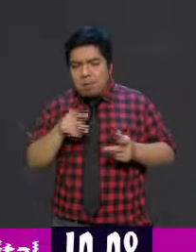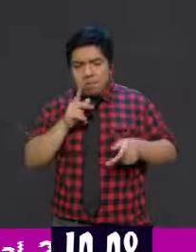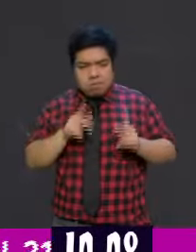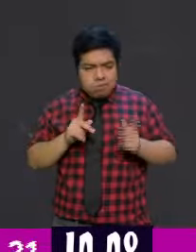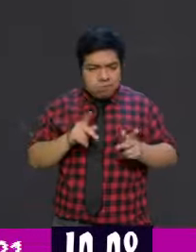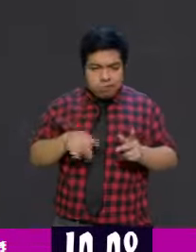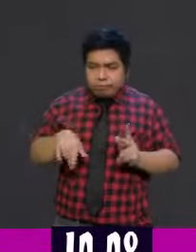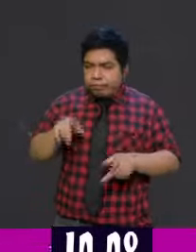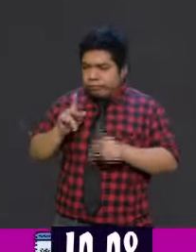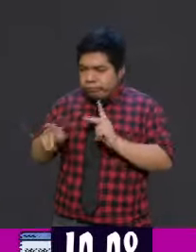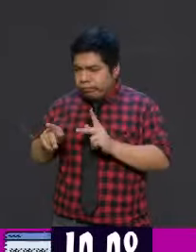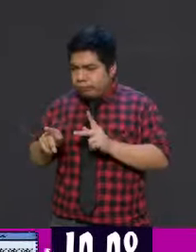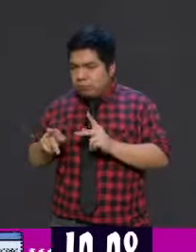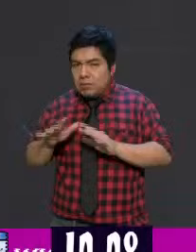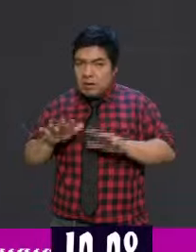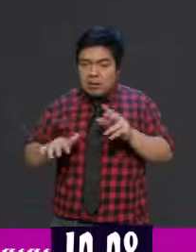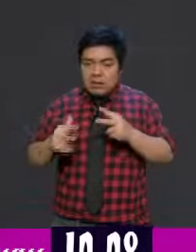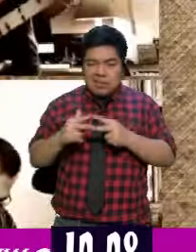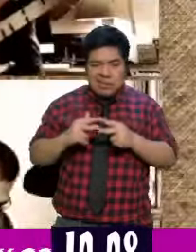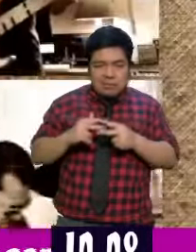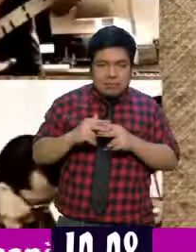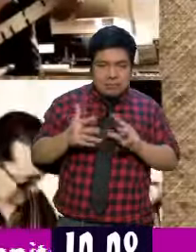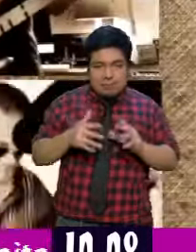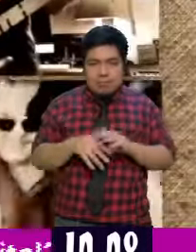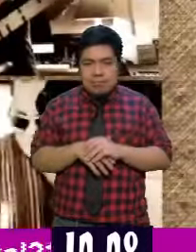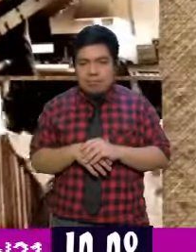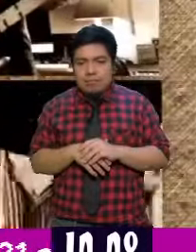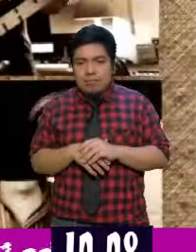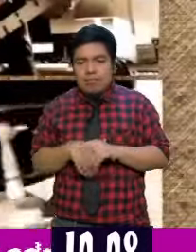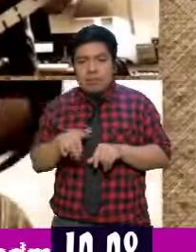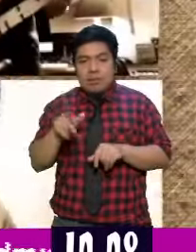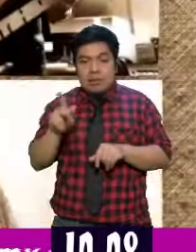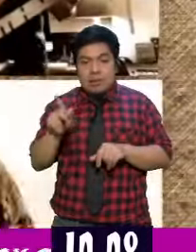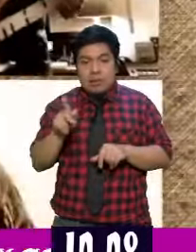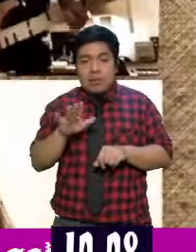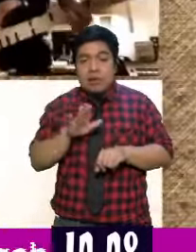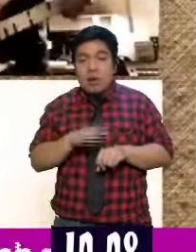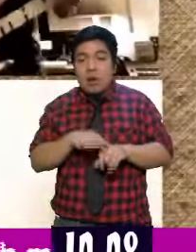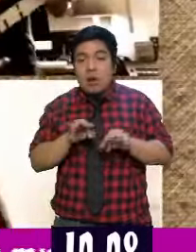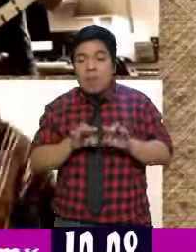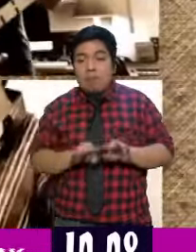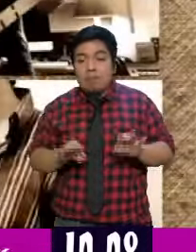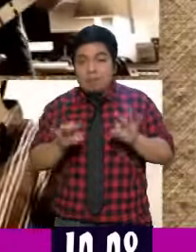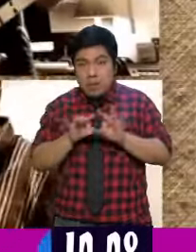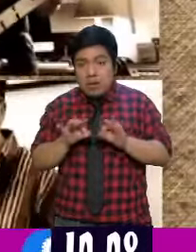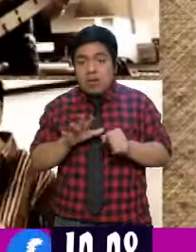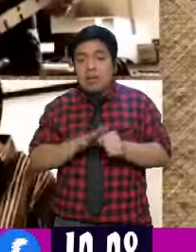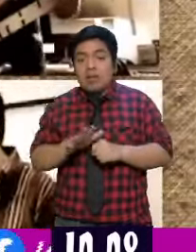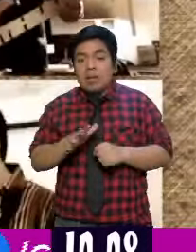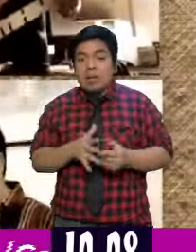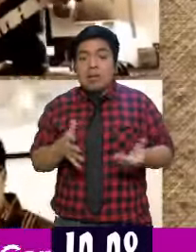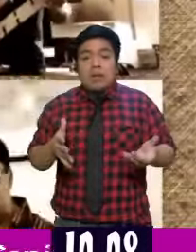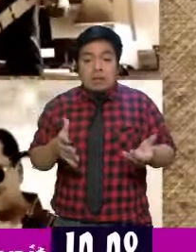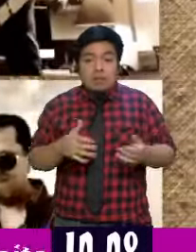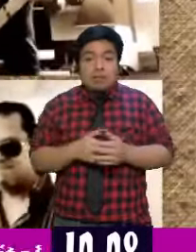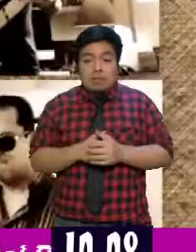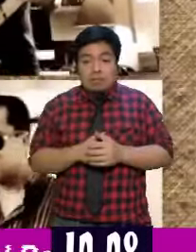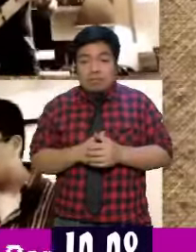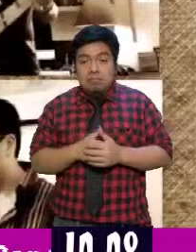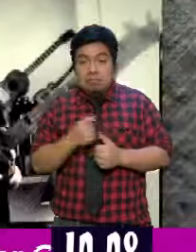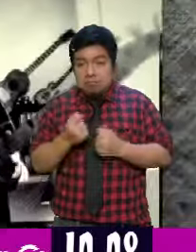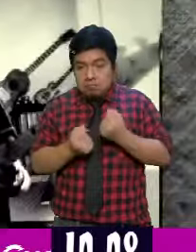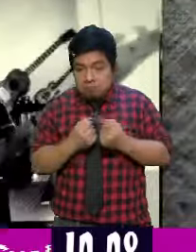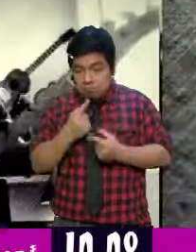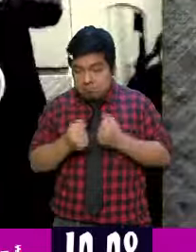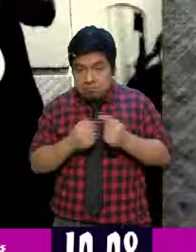padre también los coscorrones entre nosotros, pero lo más interesante es esto, ¿no? Que de repente conocemos cosas